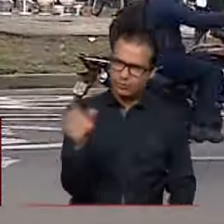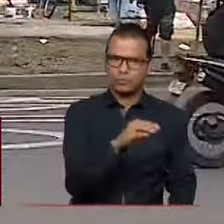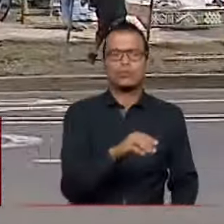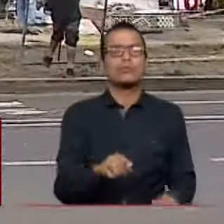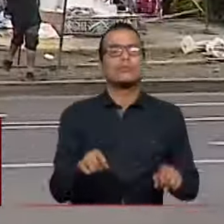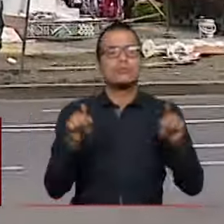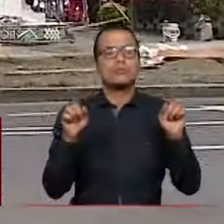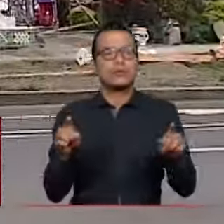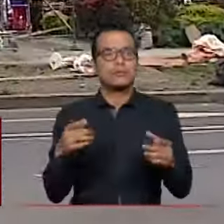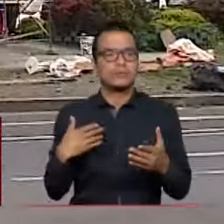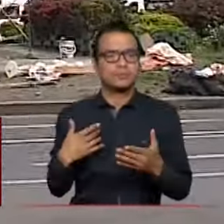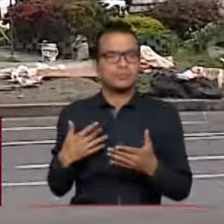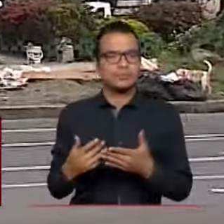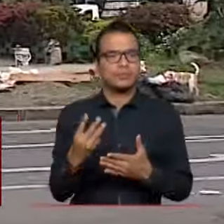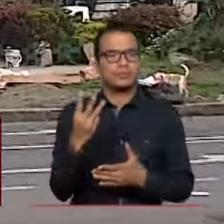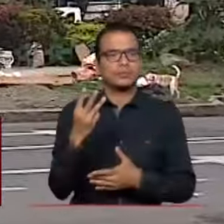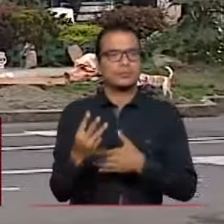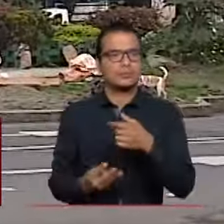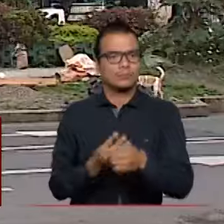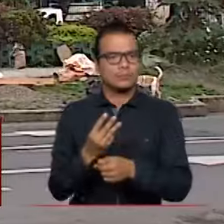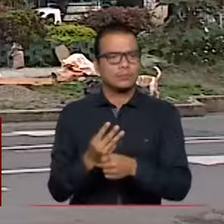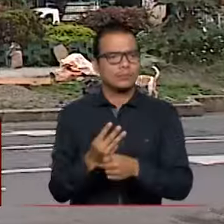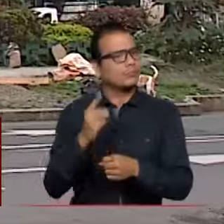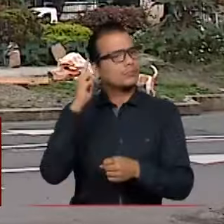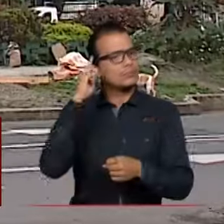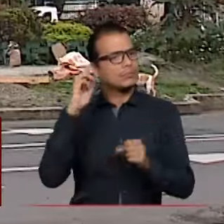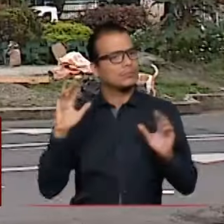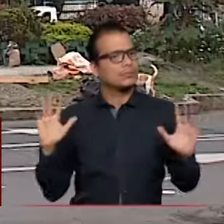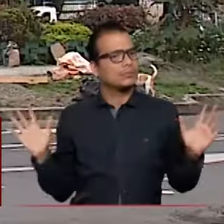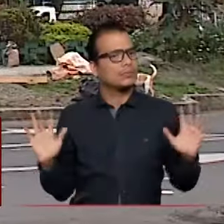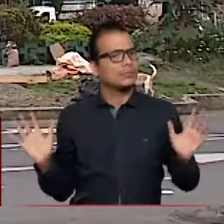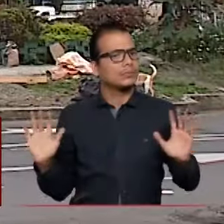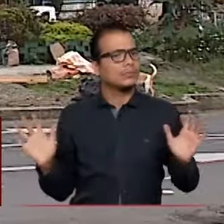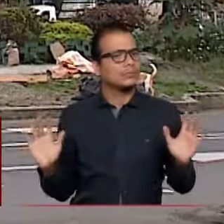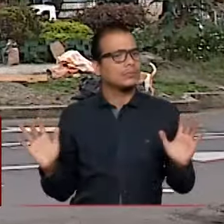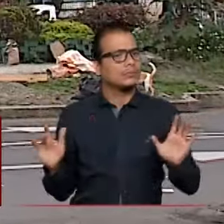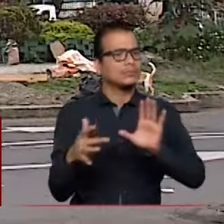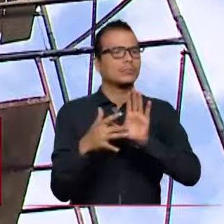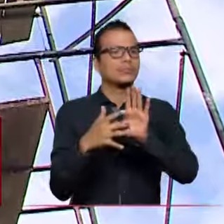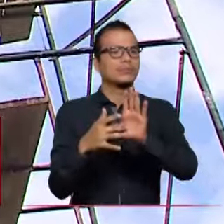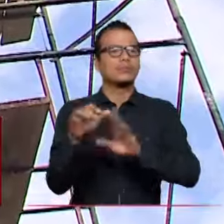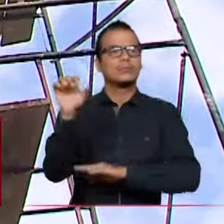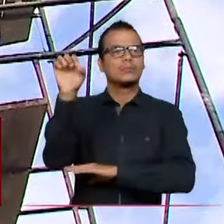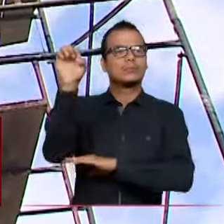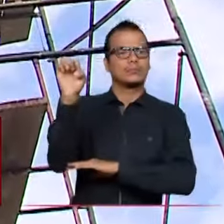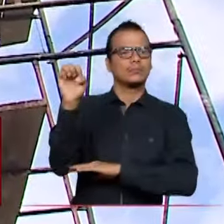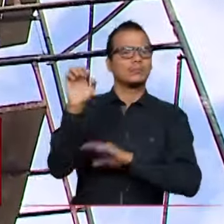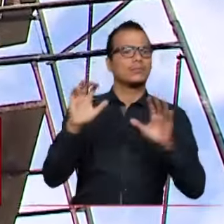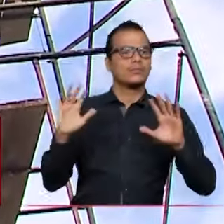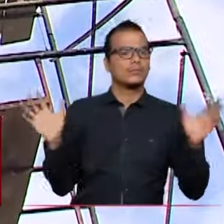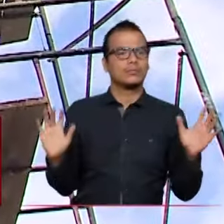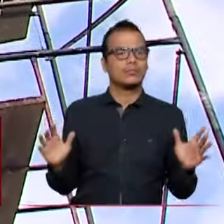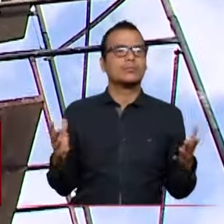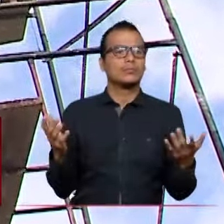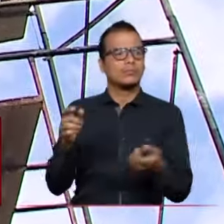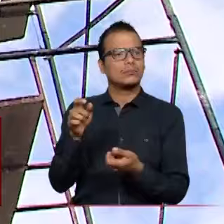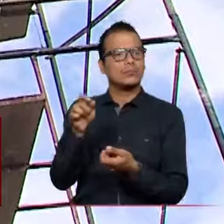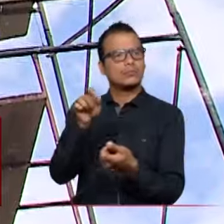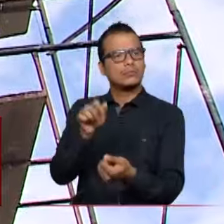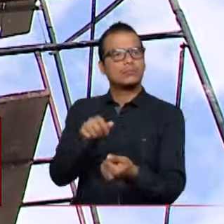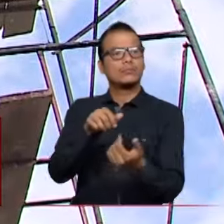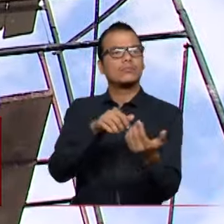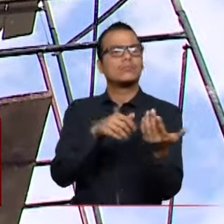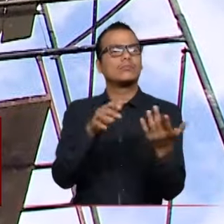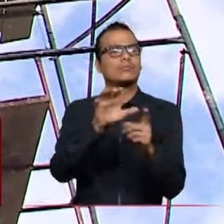Hoy, 3 años después, no se trata solo de un monumento. La inversión en lo cultural aquí en el territorio, eso